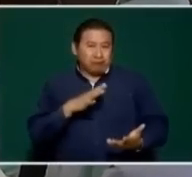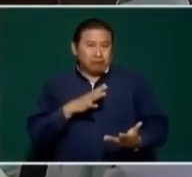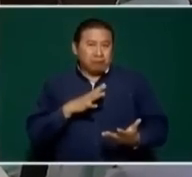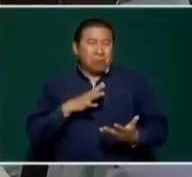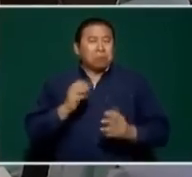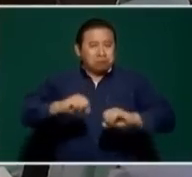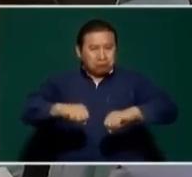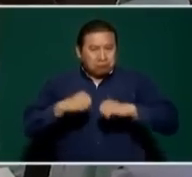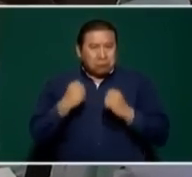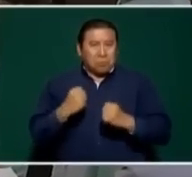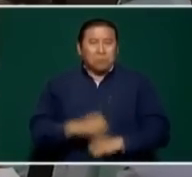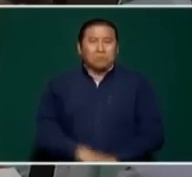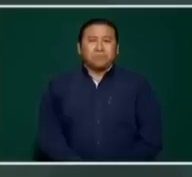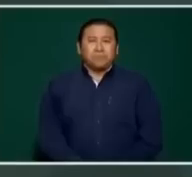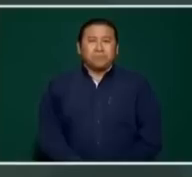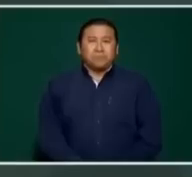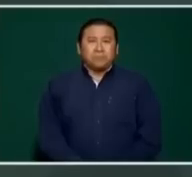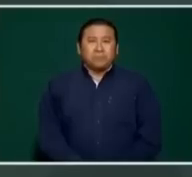tenemos la seguridad